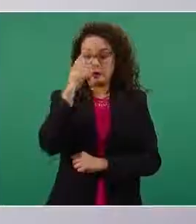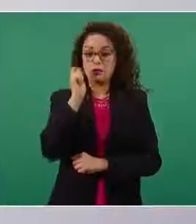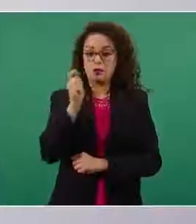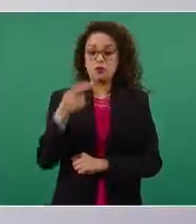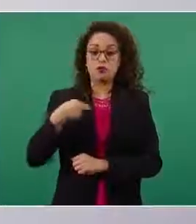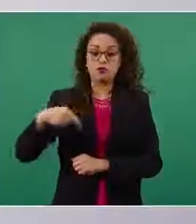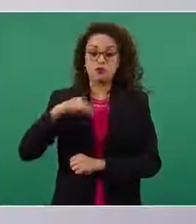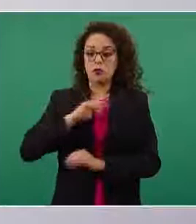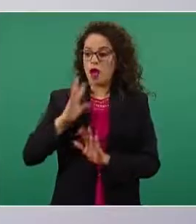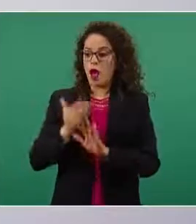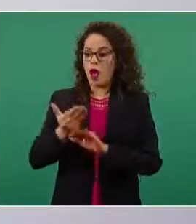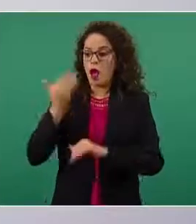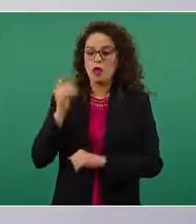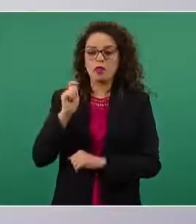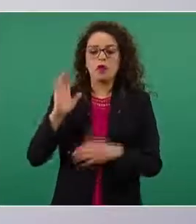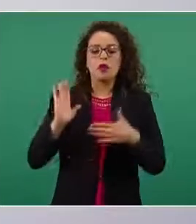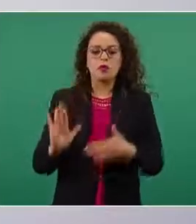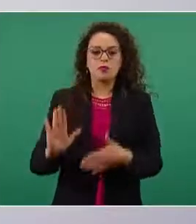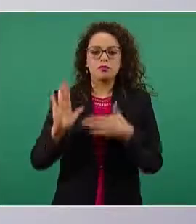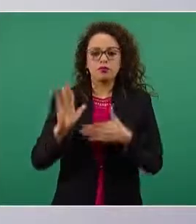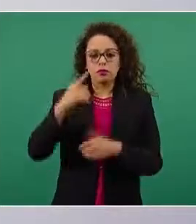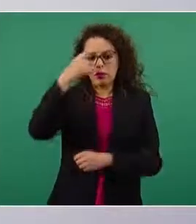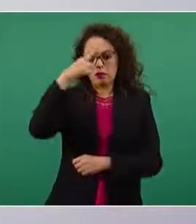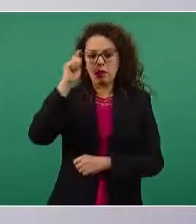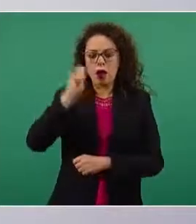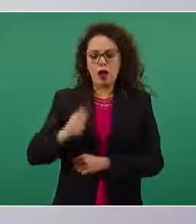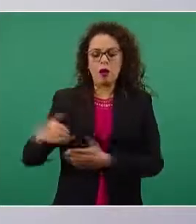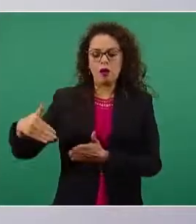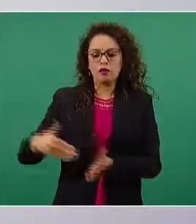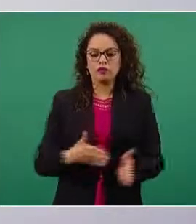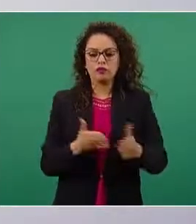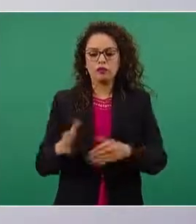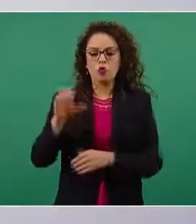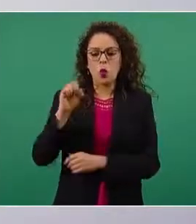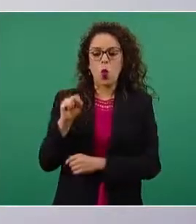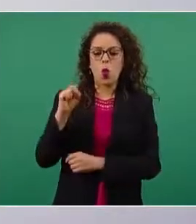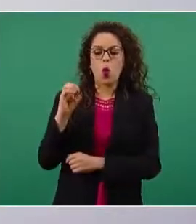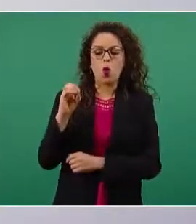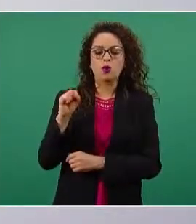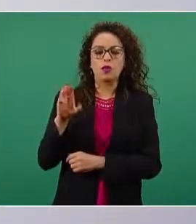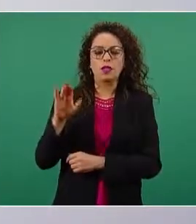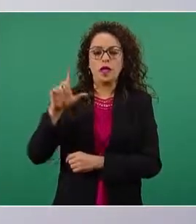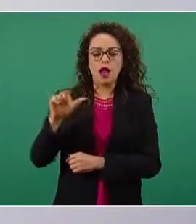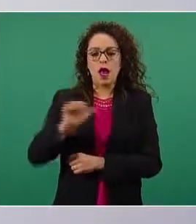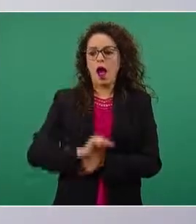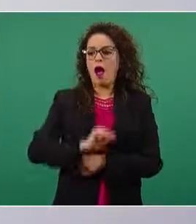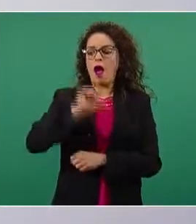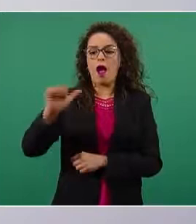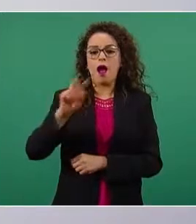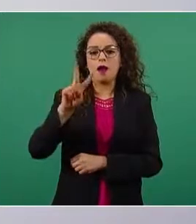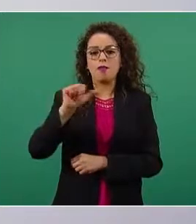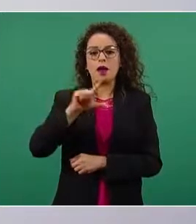compromiso de hacer el camino de Usila a Valle Nacional,